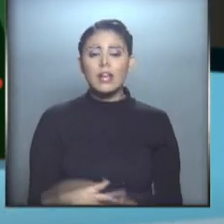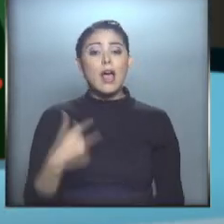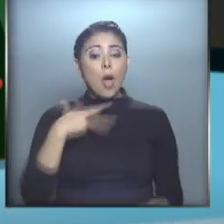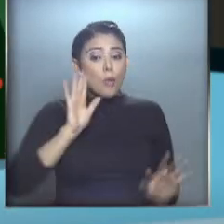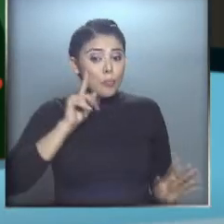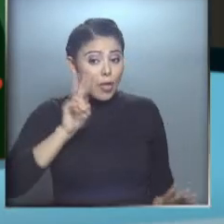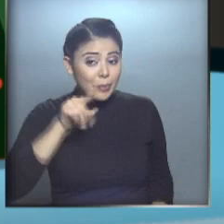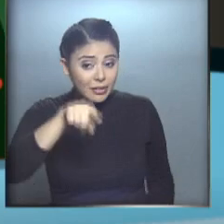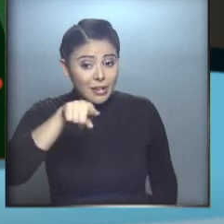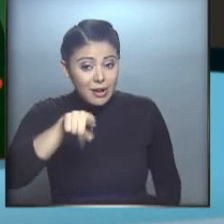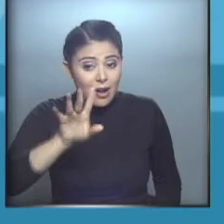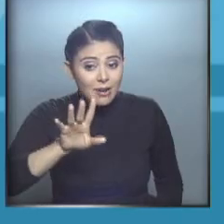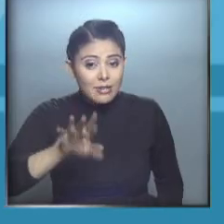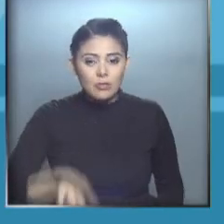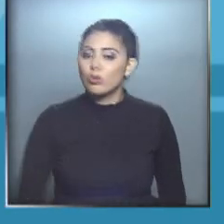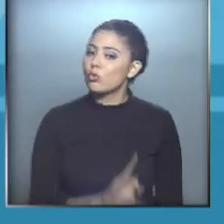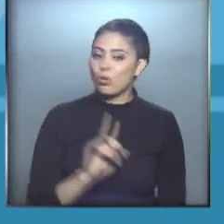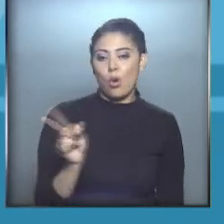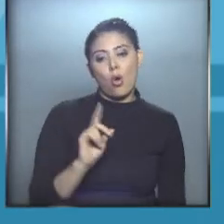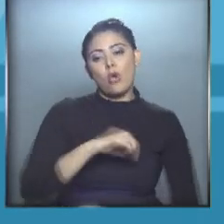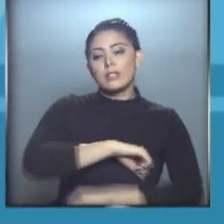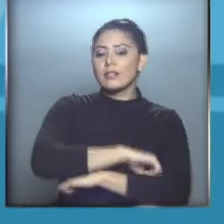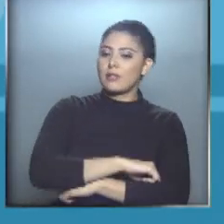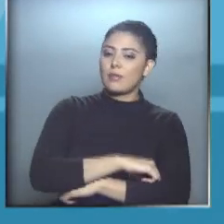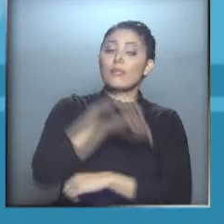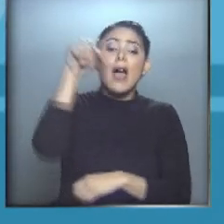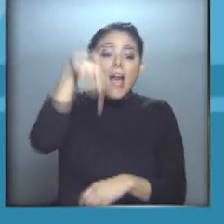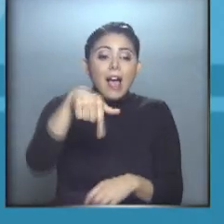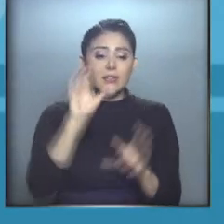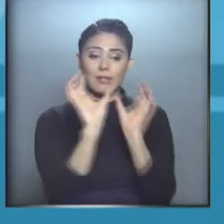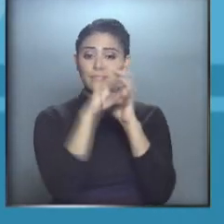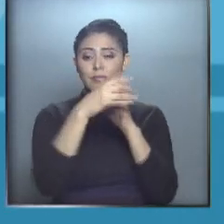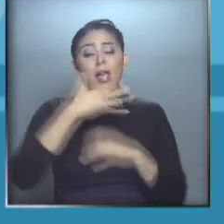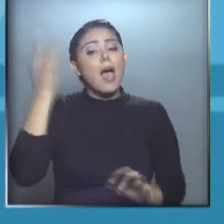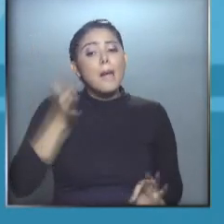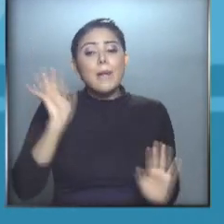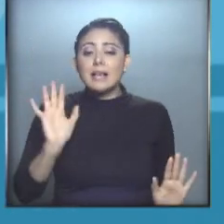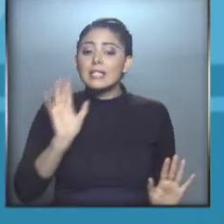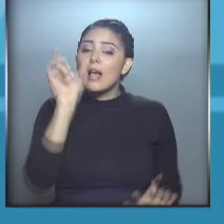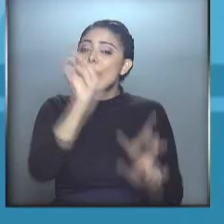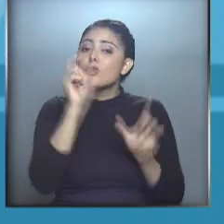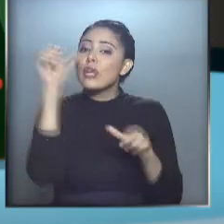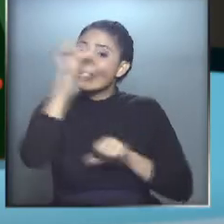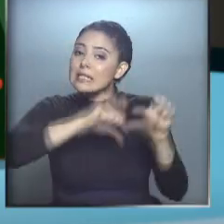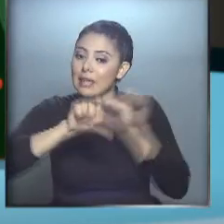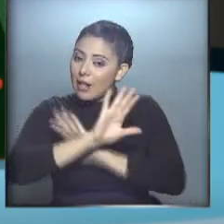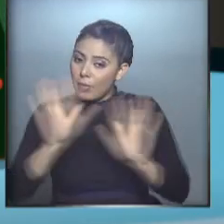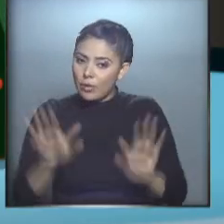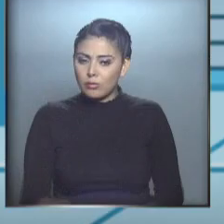Señor, ¿se puede mirar por el telescopio? No, Samba. Ese telescopio es exclusivamente para uso